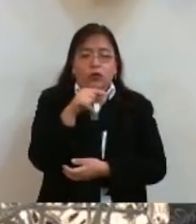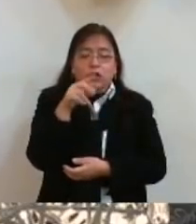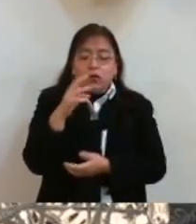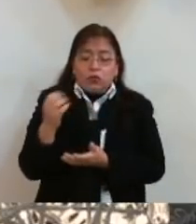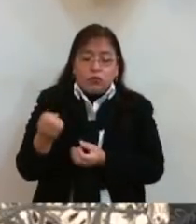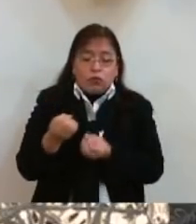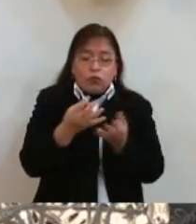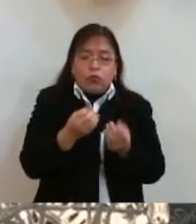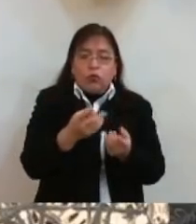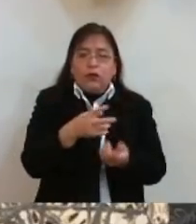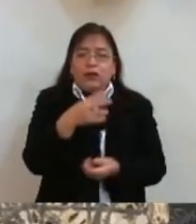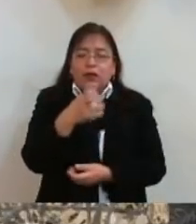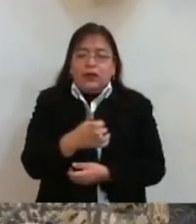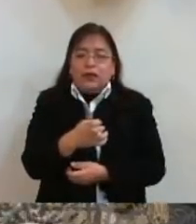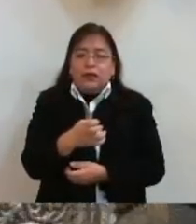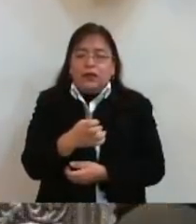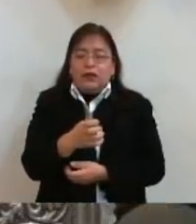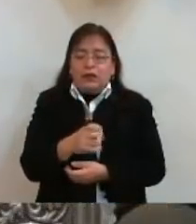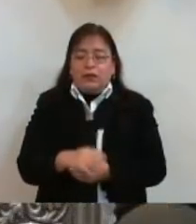profecía pura.